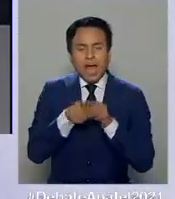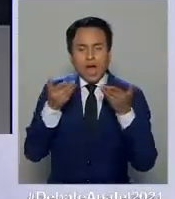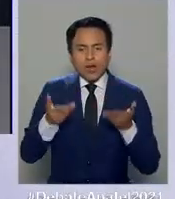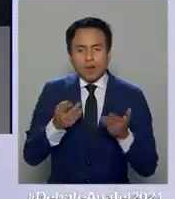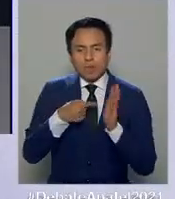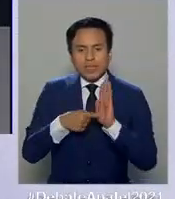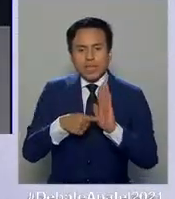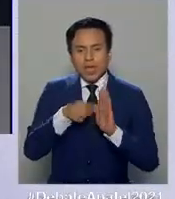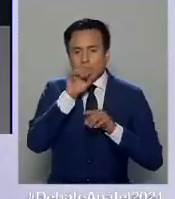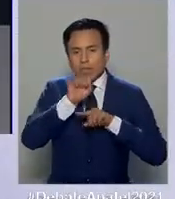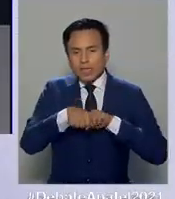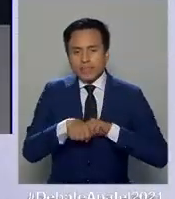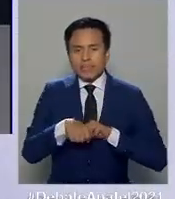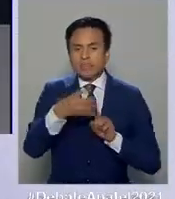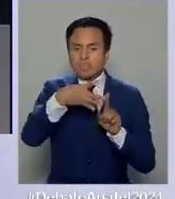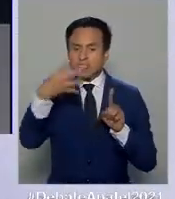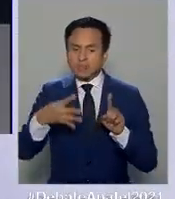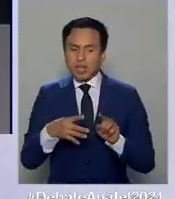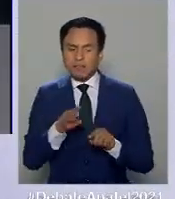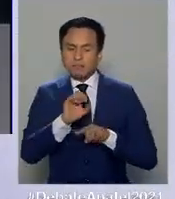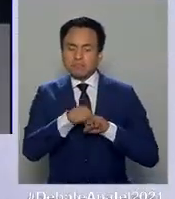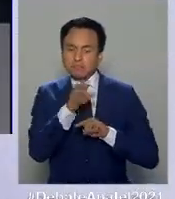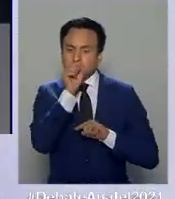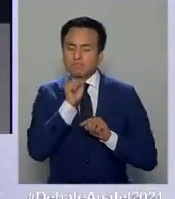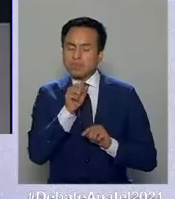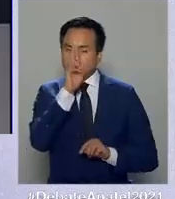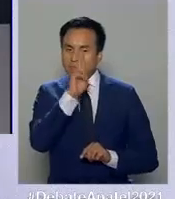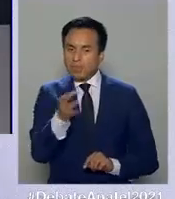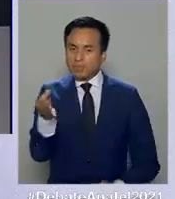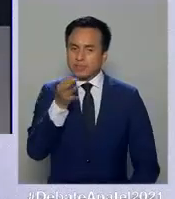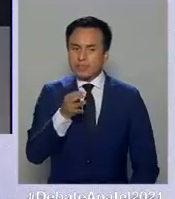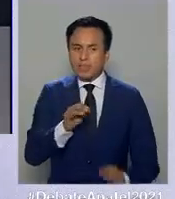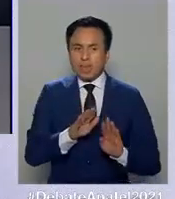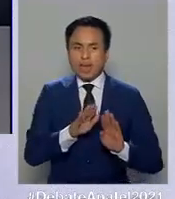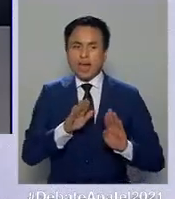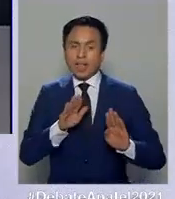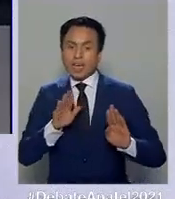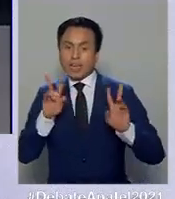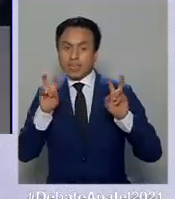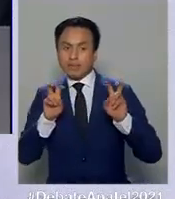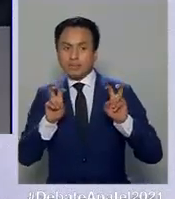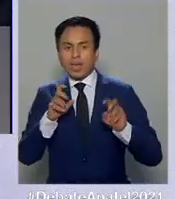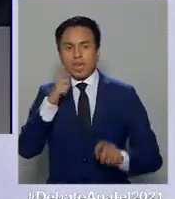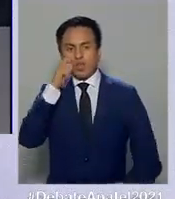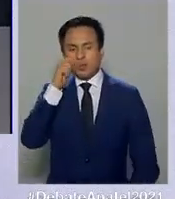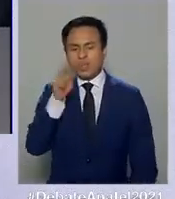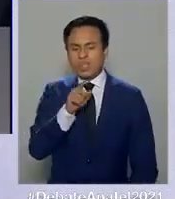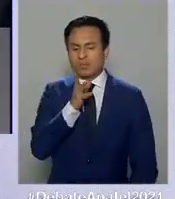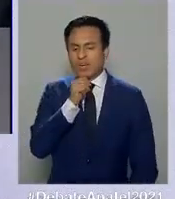más tolerante con la diversidad sexual, dice que respeta, se aleja en rigor de la inhumanidad de